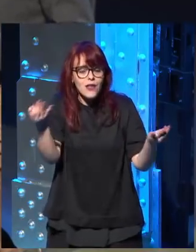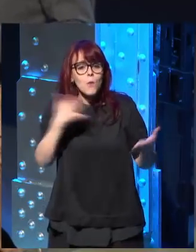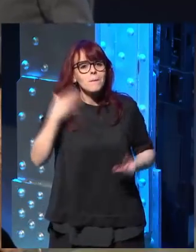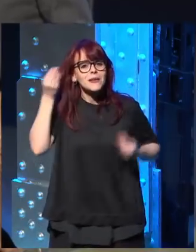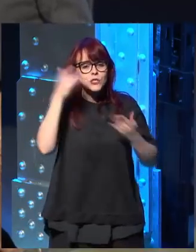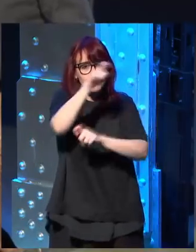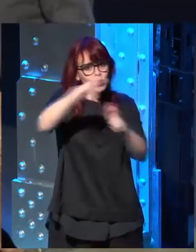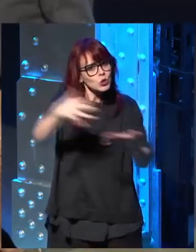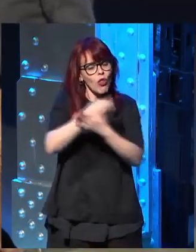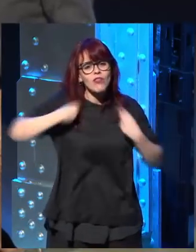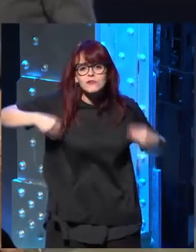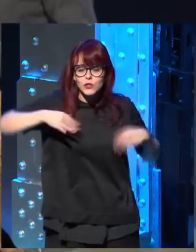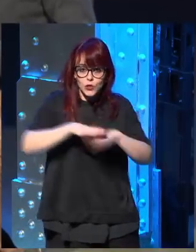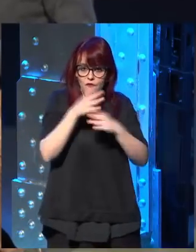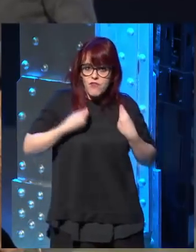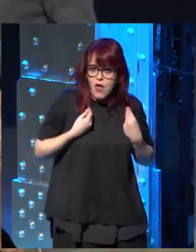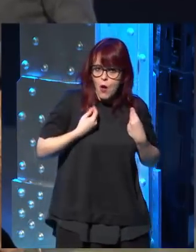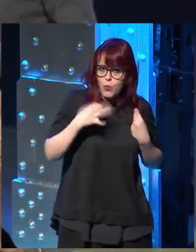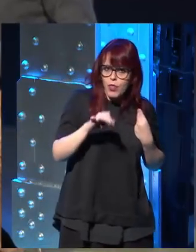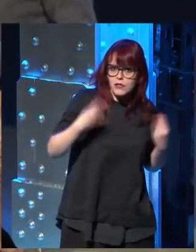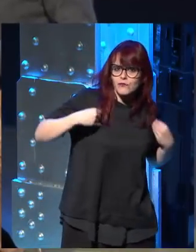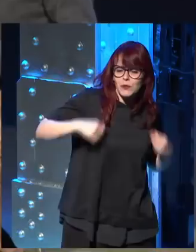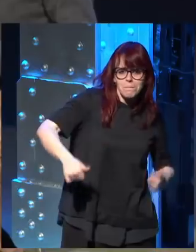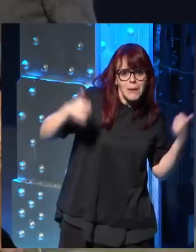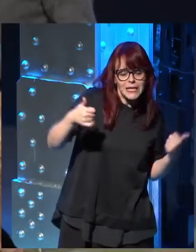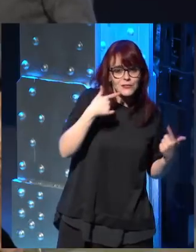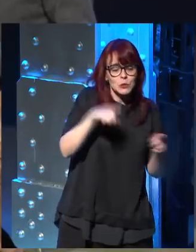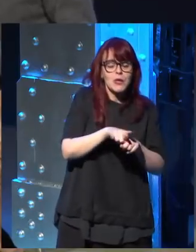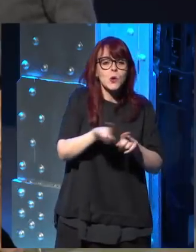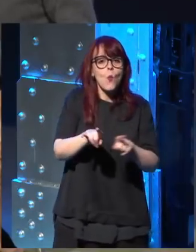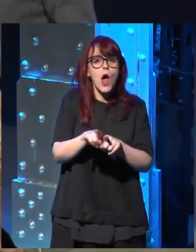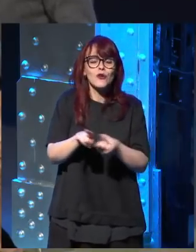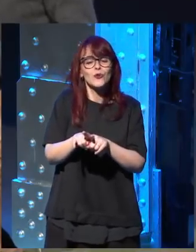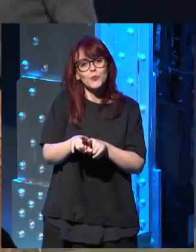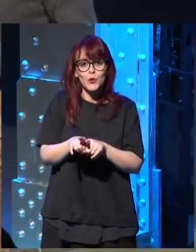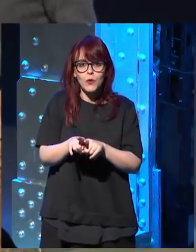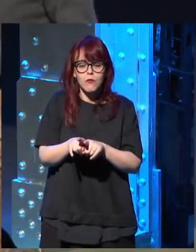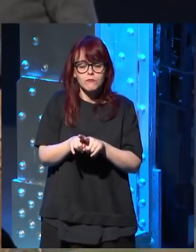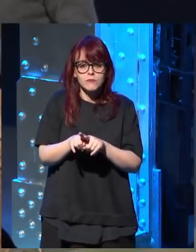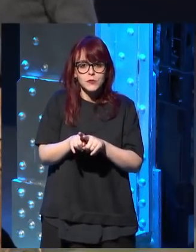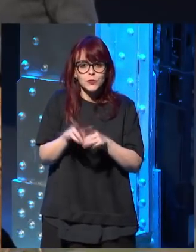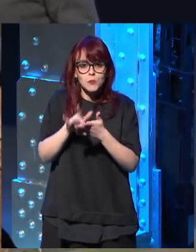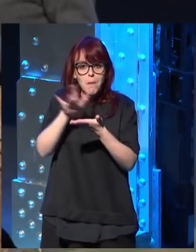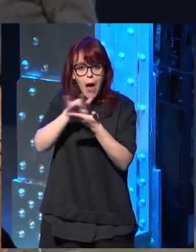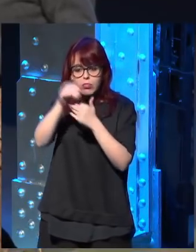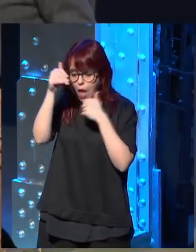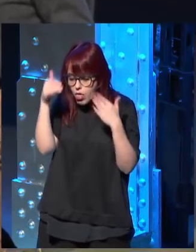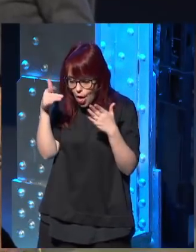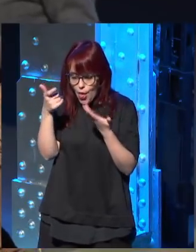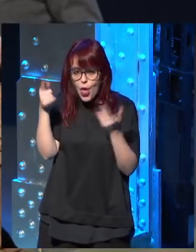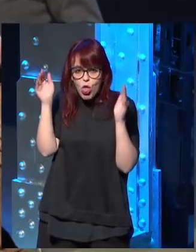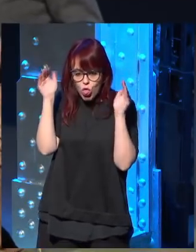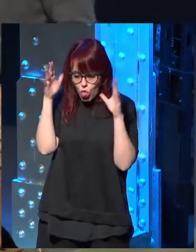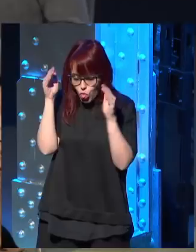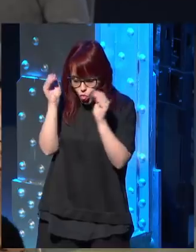puede disfrutar más de su propia vida y del mundo sin necesidad de estar continuamente absorto en una pantalla cada vez más